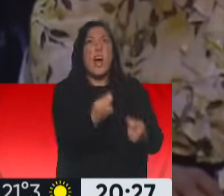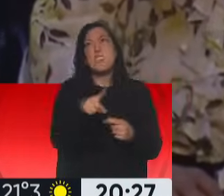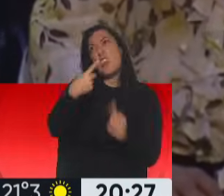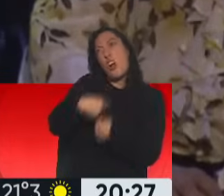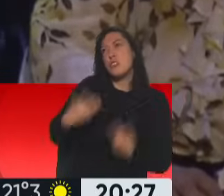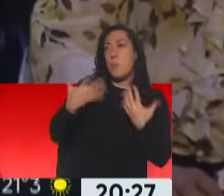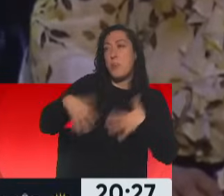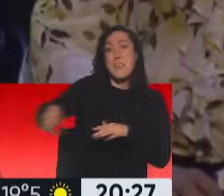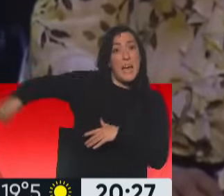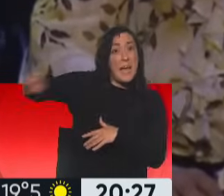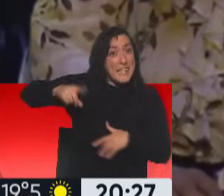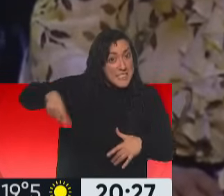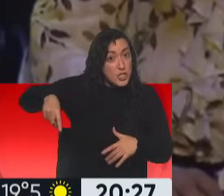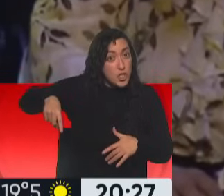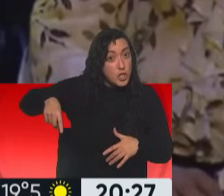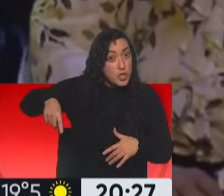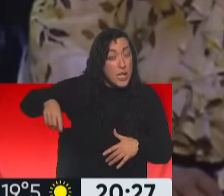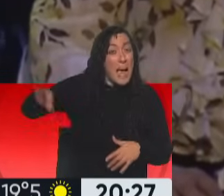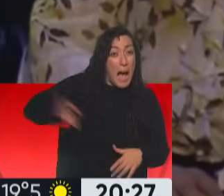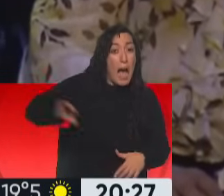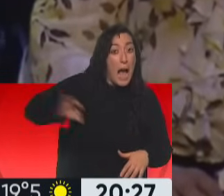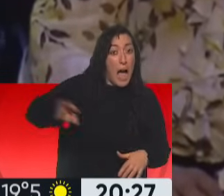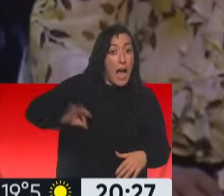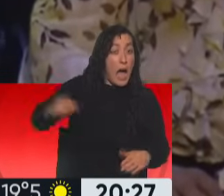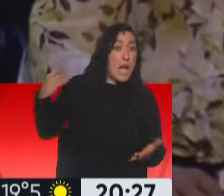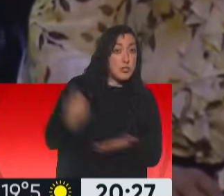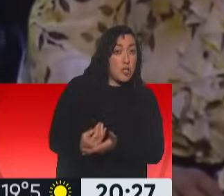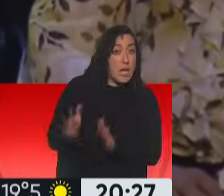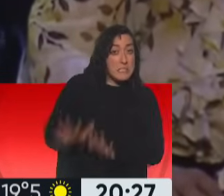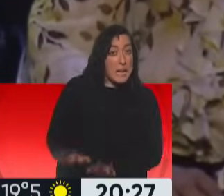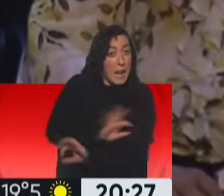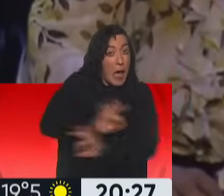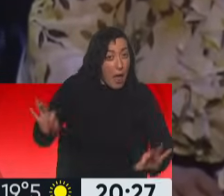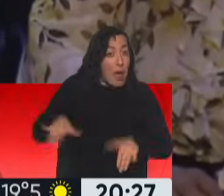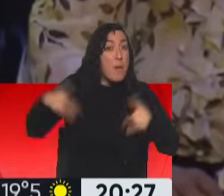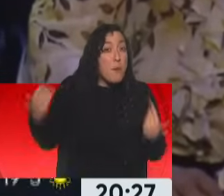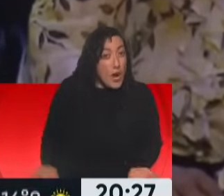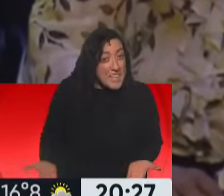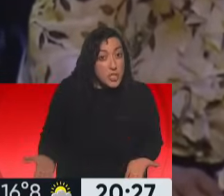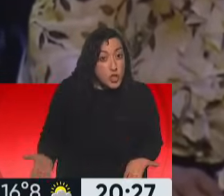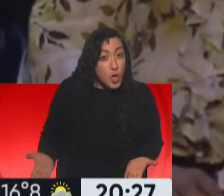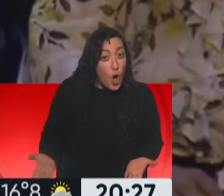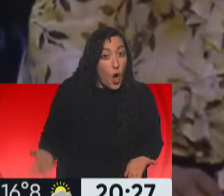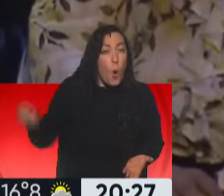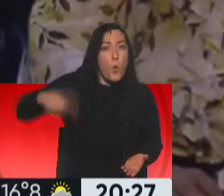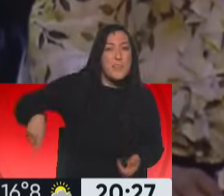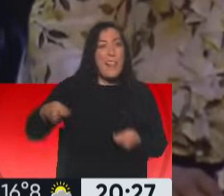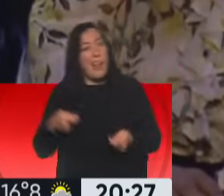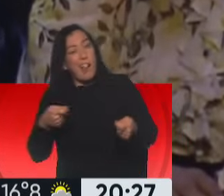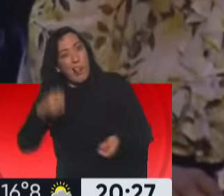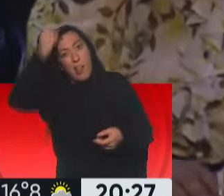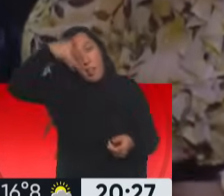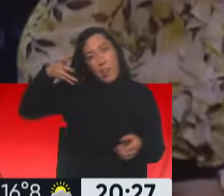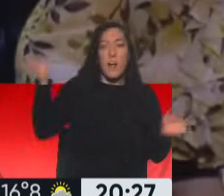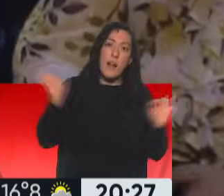todas cosas que ellos en todas sus décadas de gestión no hicieron. Por lo tanto, no se dejen psicopatear por